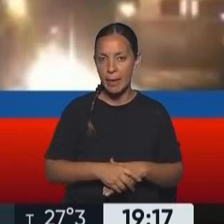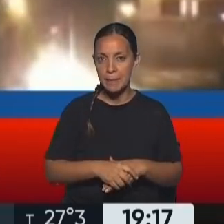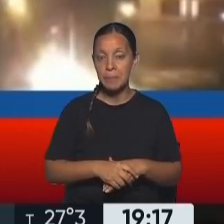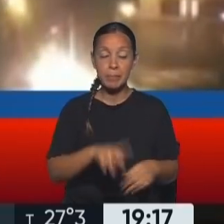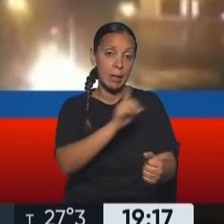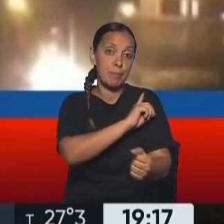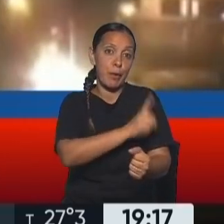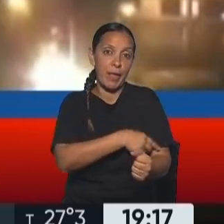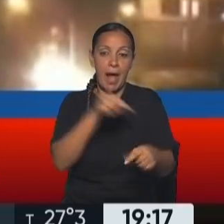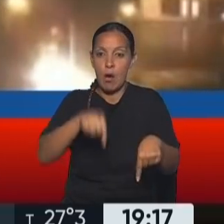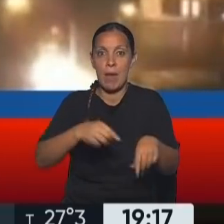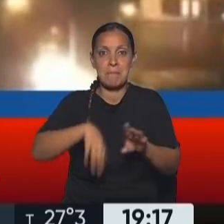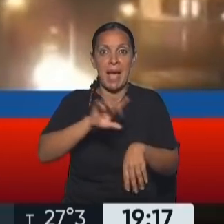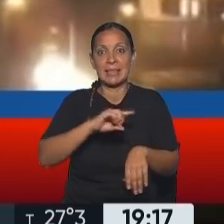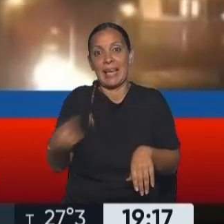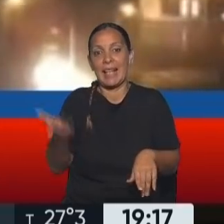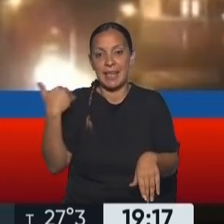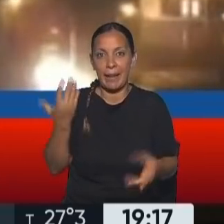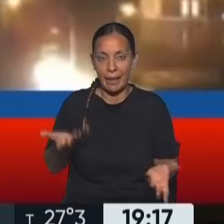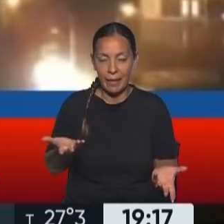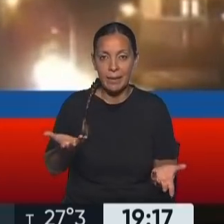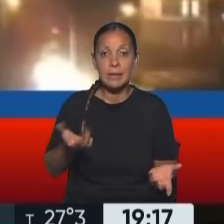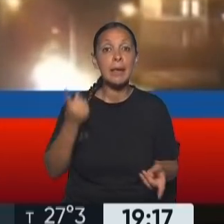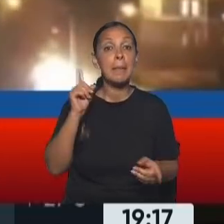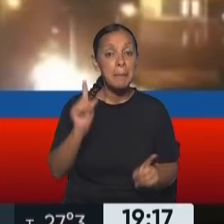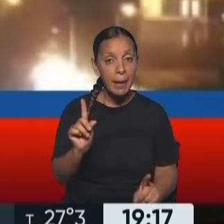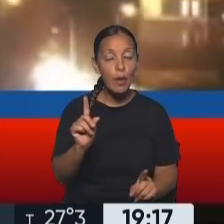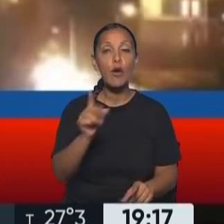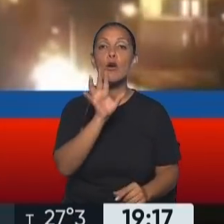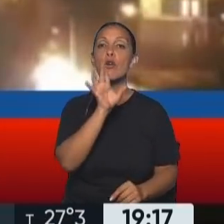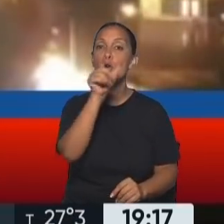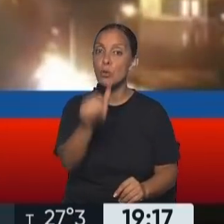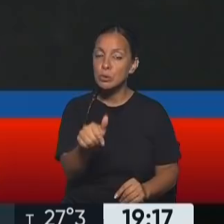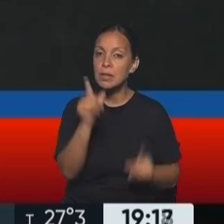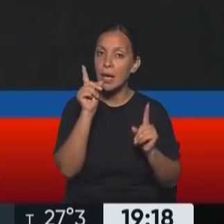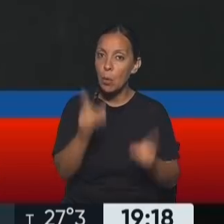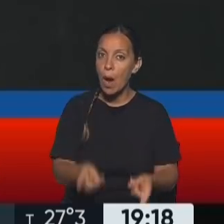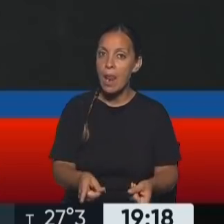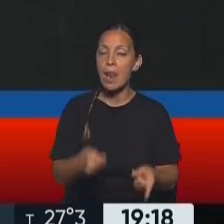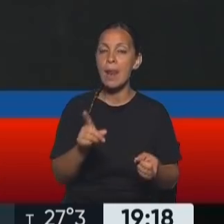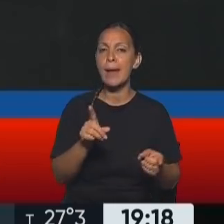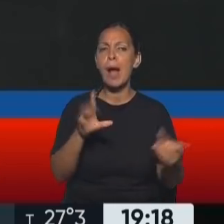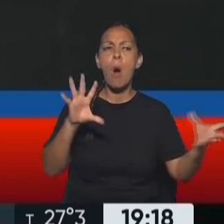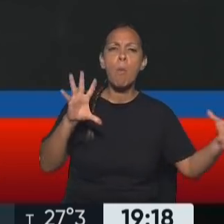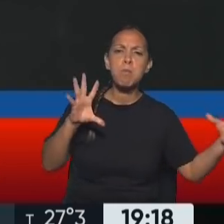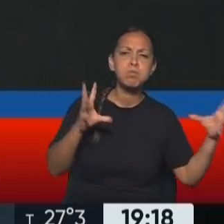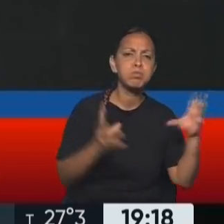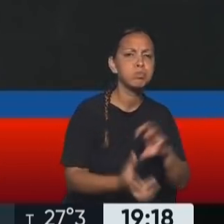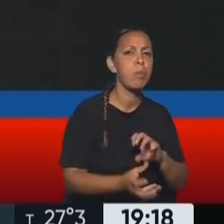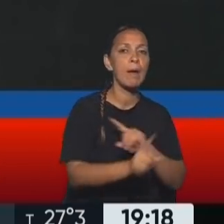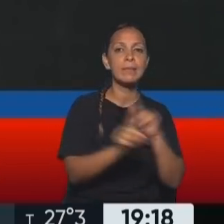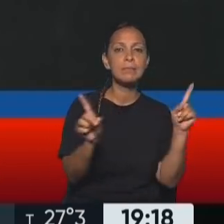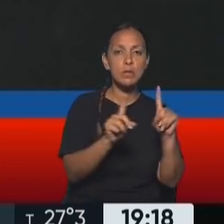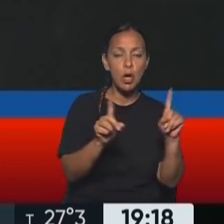mayor poder que ayer, digamos, ¿no? Logístico. Ahora, Rusia, igual, no habiendo, digamos, destruido la contención, me parece que